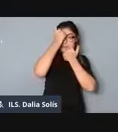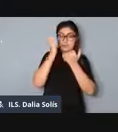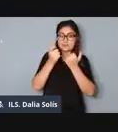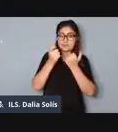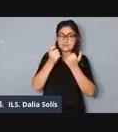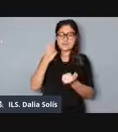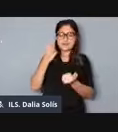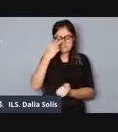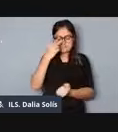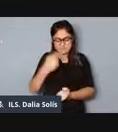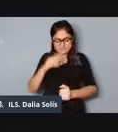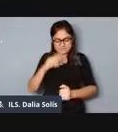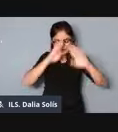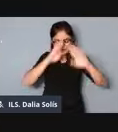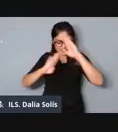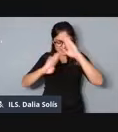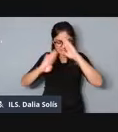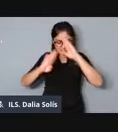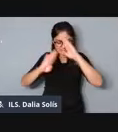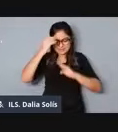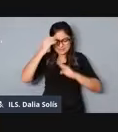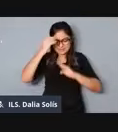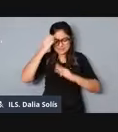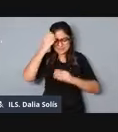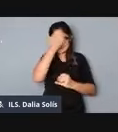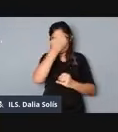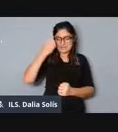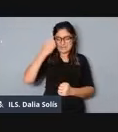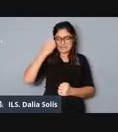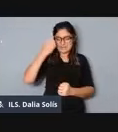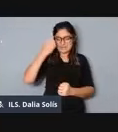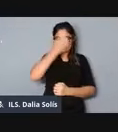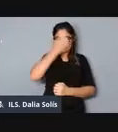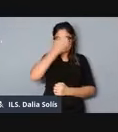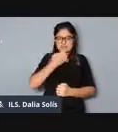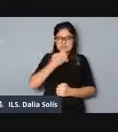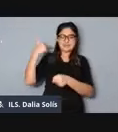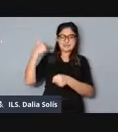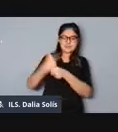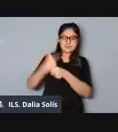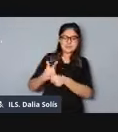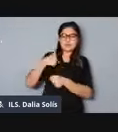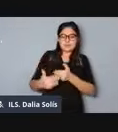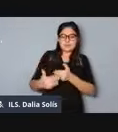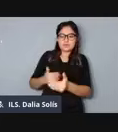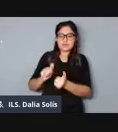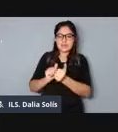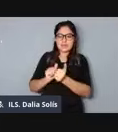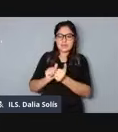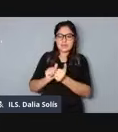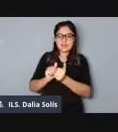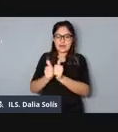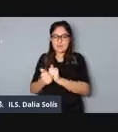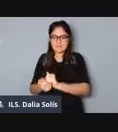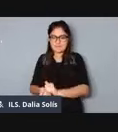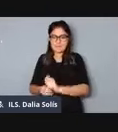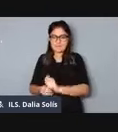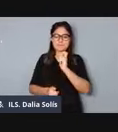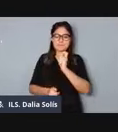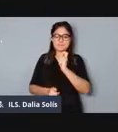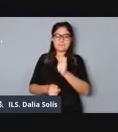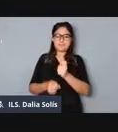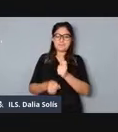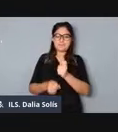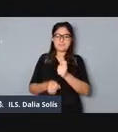ejercicio reflexivo para identificar lo que te está diciendo el sentimiento de culpa. ¿Qué quiero decir? Vamos a poner un ejemplo.